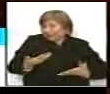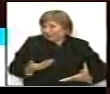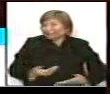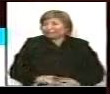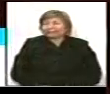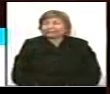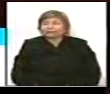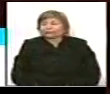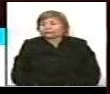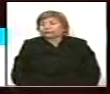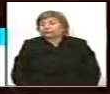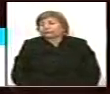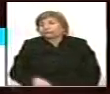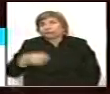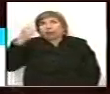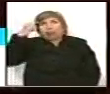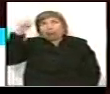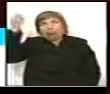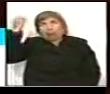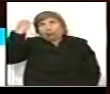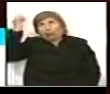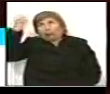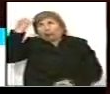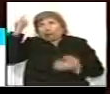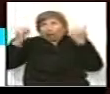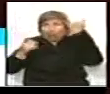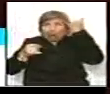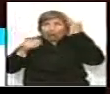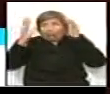¿No? En realidad estoy fantaseando, pero no importa.